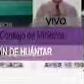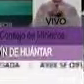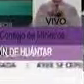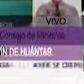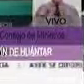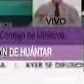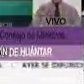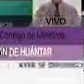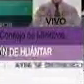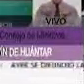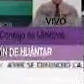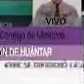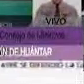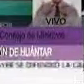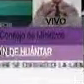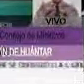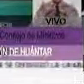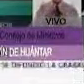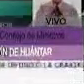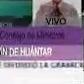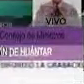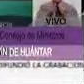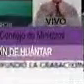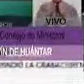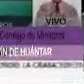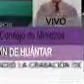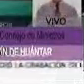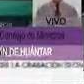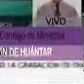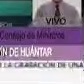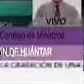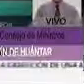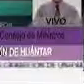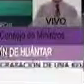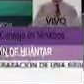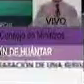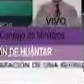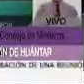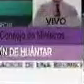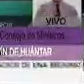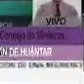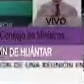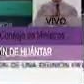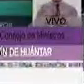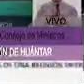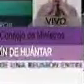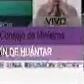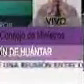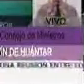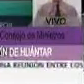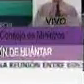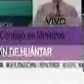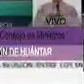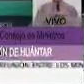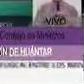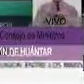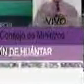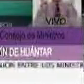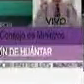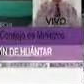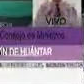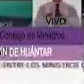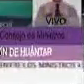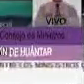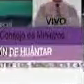también nosotros remitamos información a la presidenta del tribunal para que ella sepa qué estaba sucediendo también en la jurisdicción